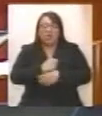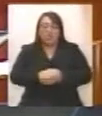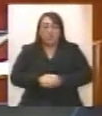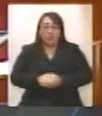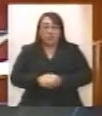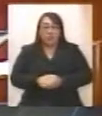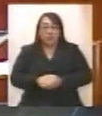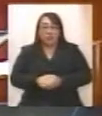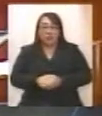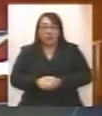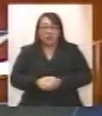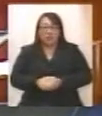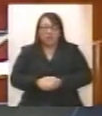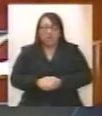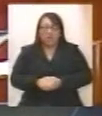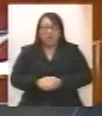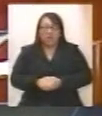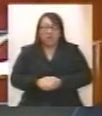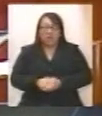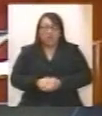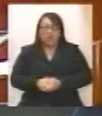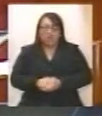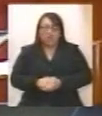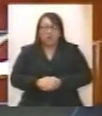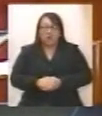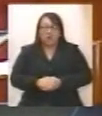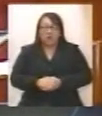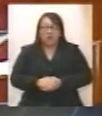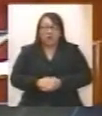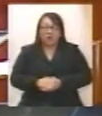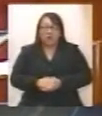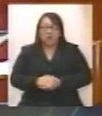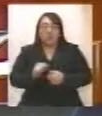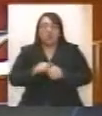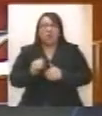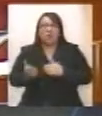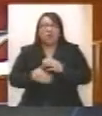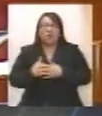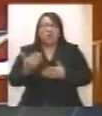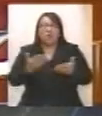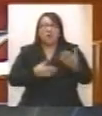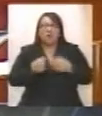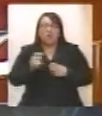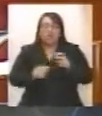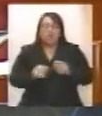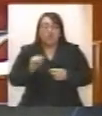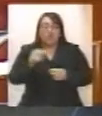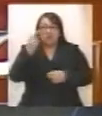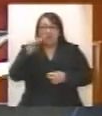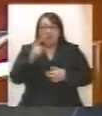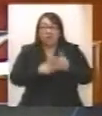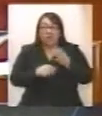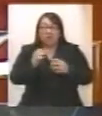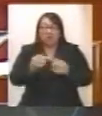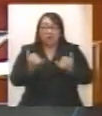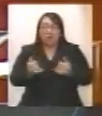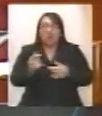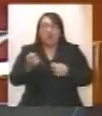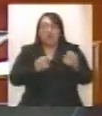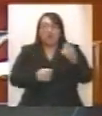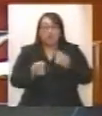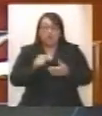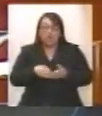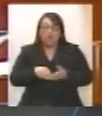de la brecha de infraestructura y la provisión de servicios a los ciudadanos. Es por ello que la actual